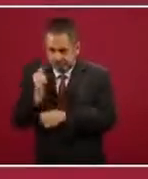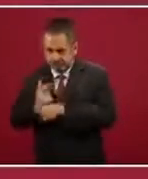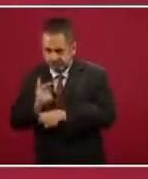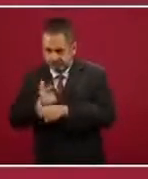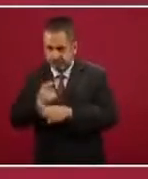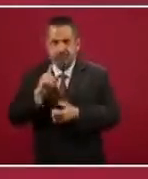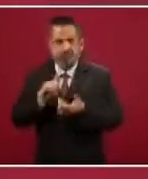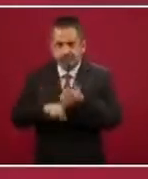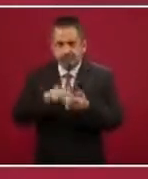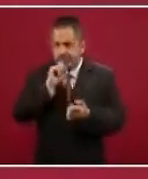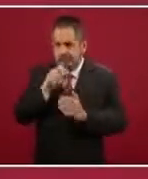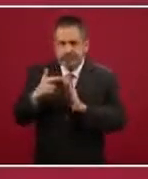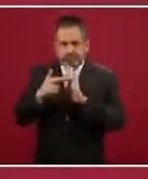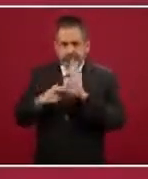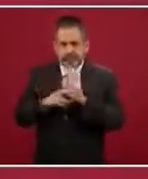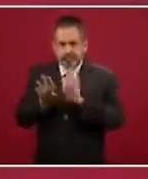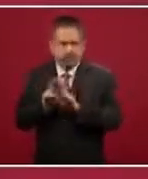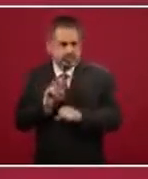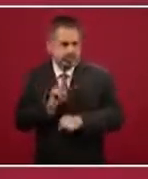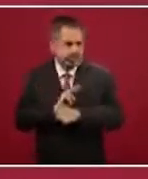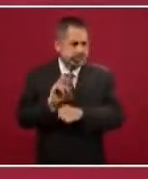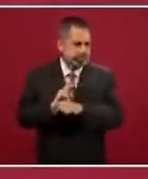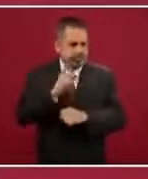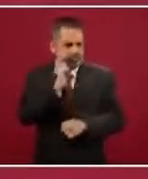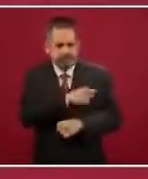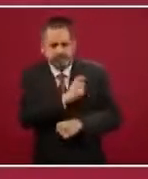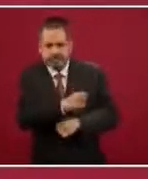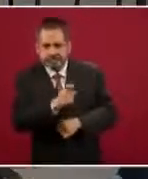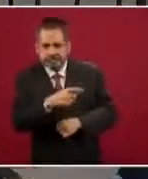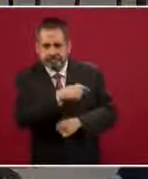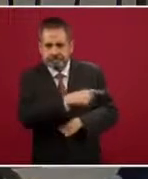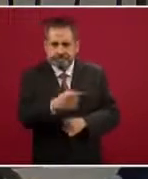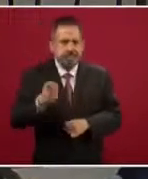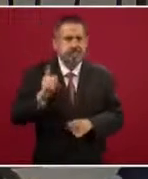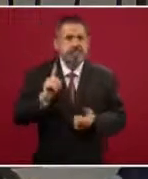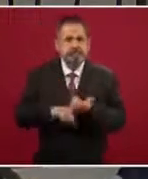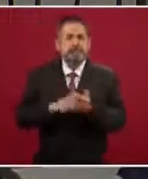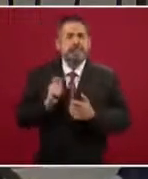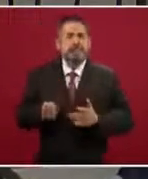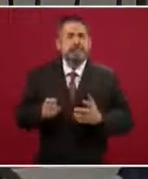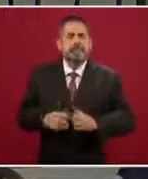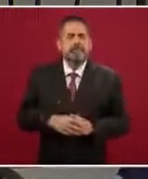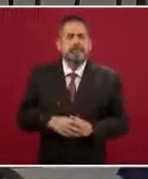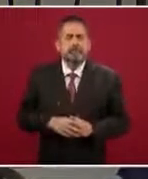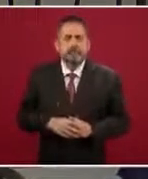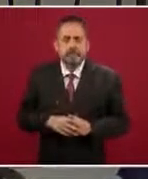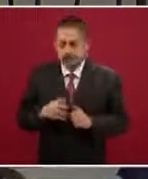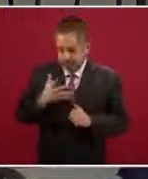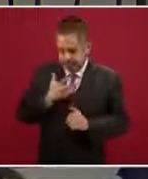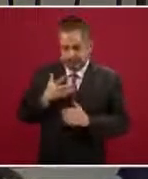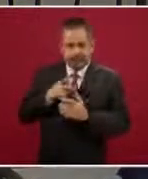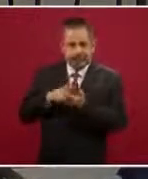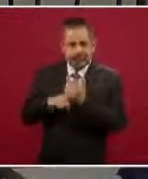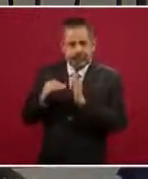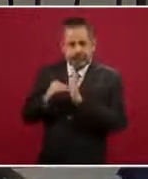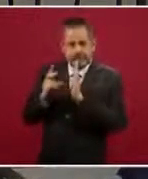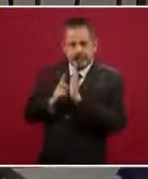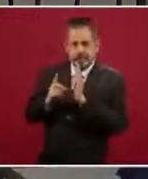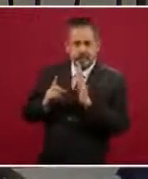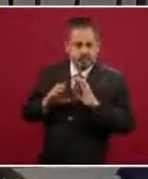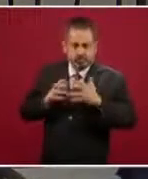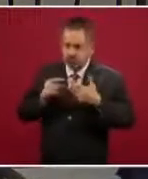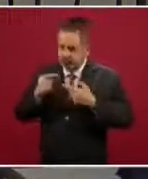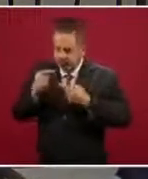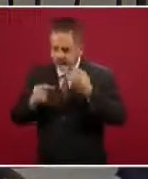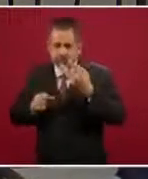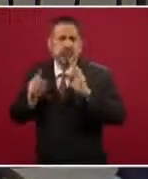también tiene un protocolo técnico de monitoreo de medios, y esto se basa en una metodología que el mundo entero